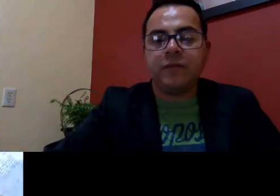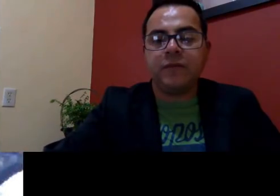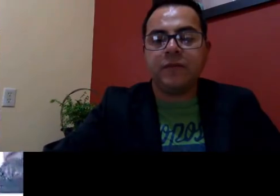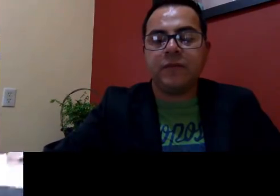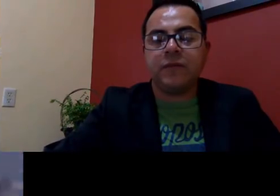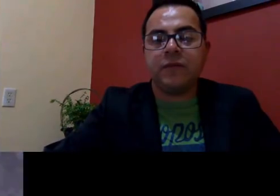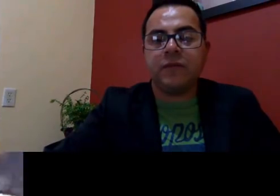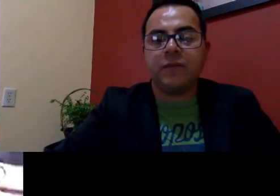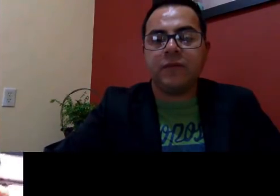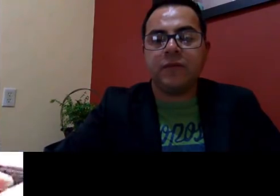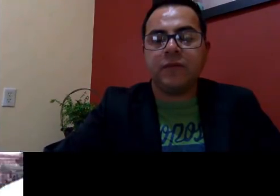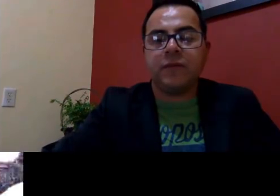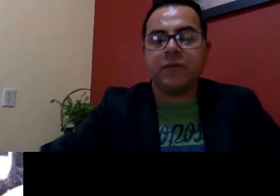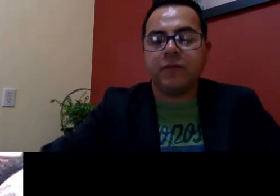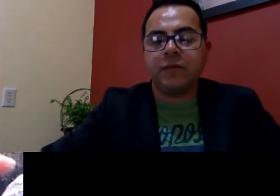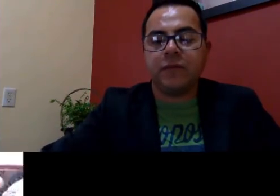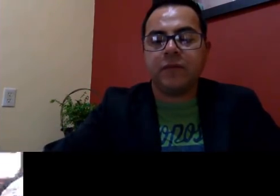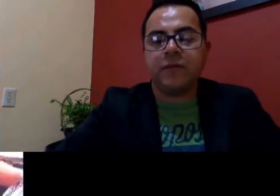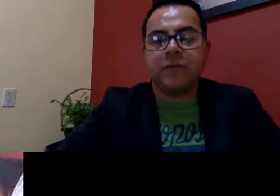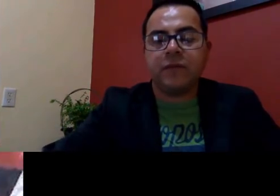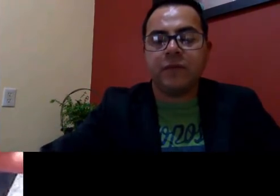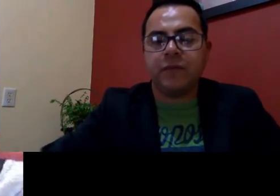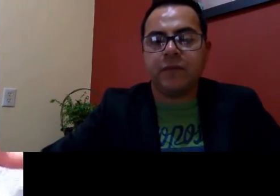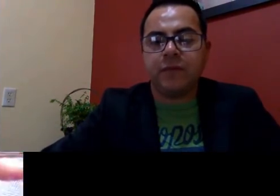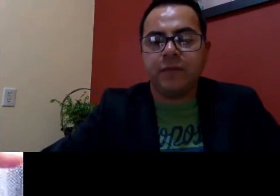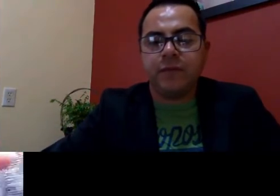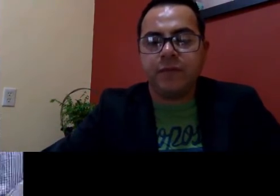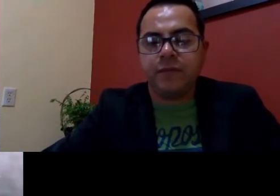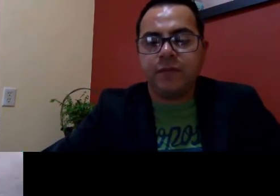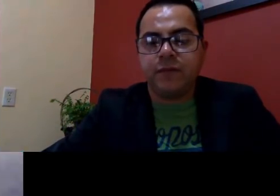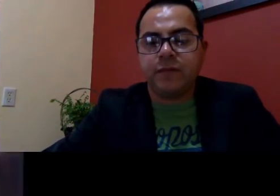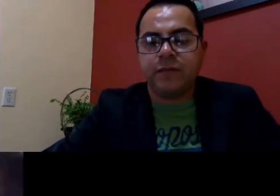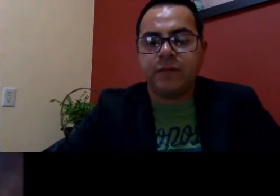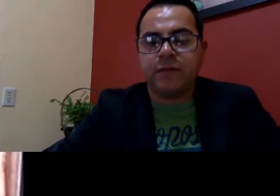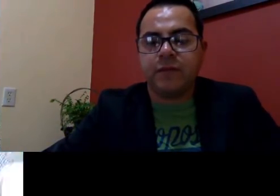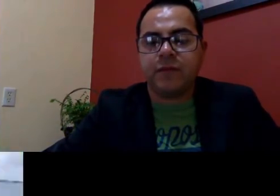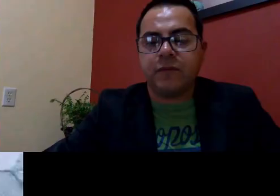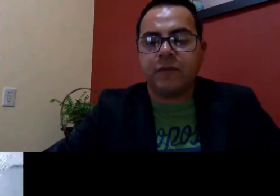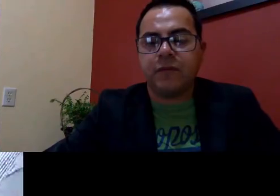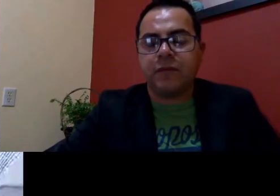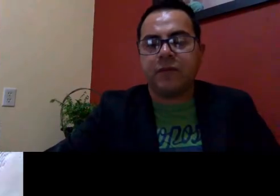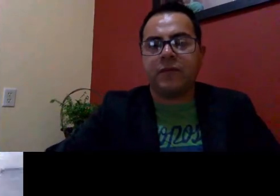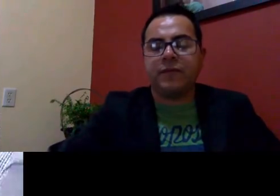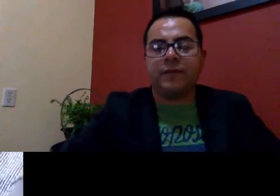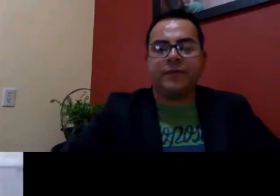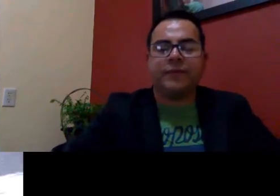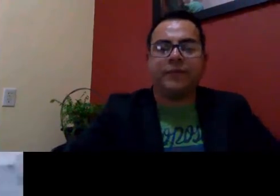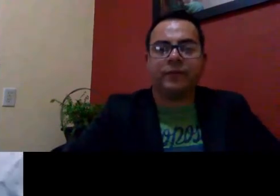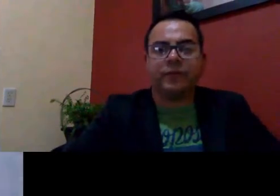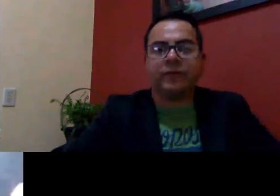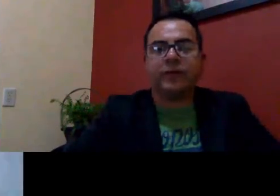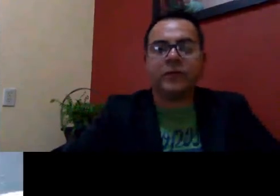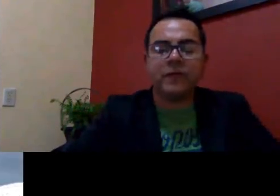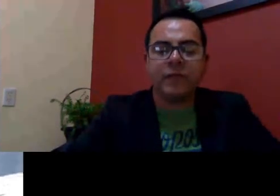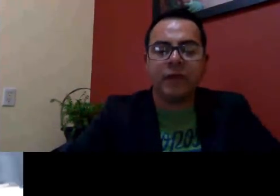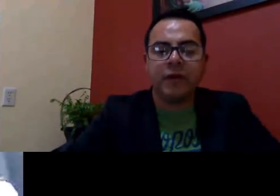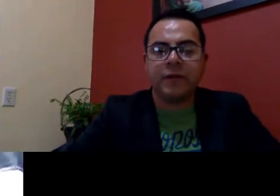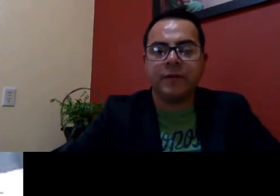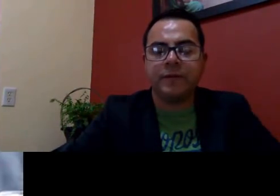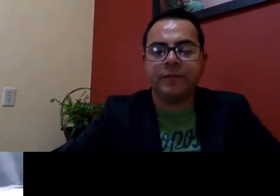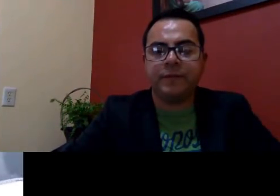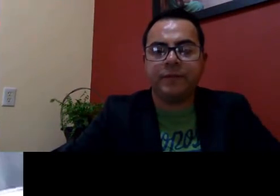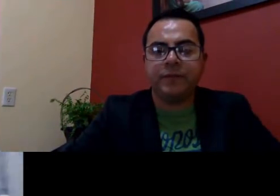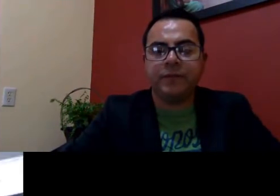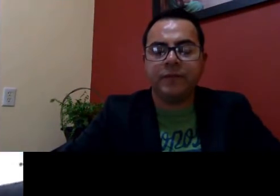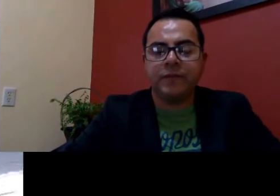Una, dos, somos 100. Somos Estancia. Cuéntanos bien. No